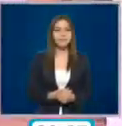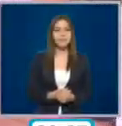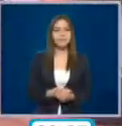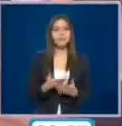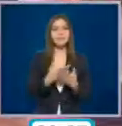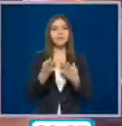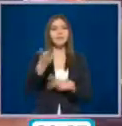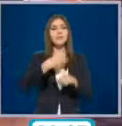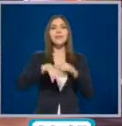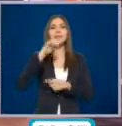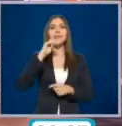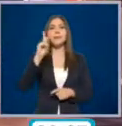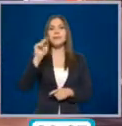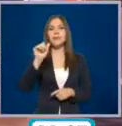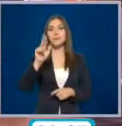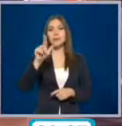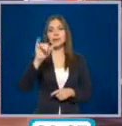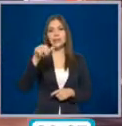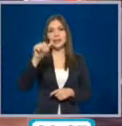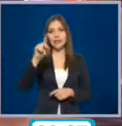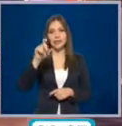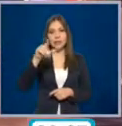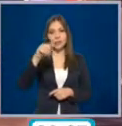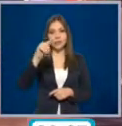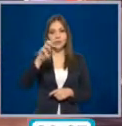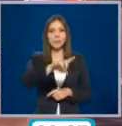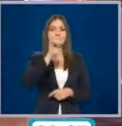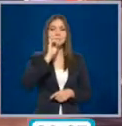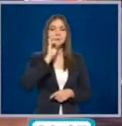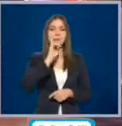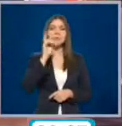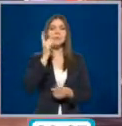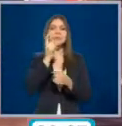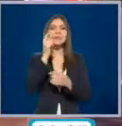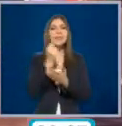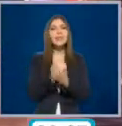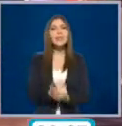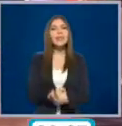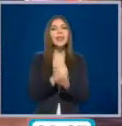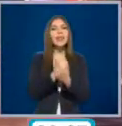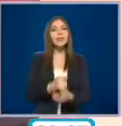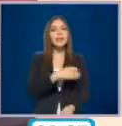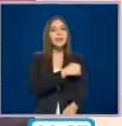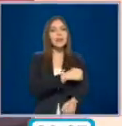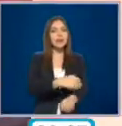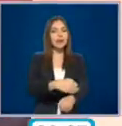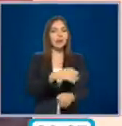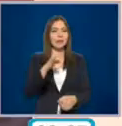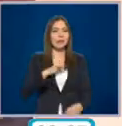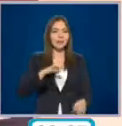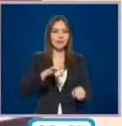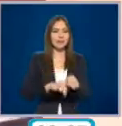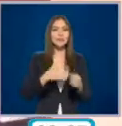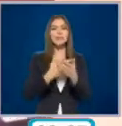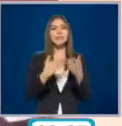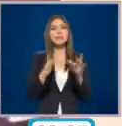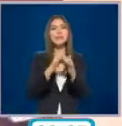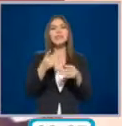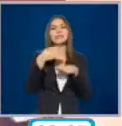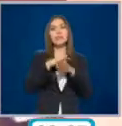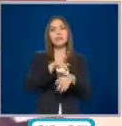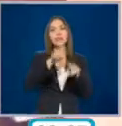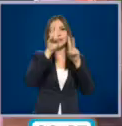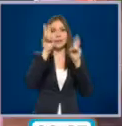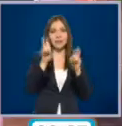está con nosotros Paulina Del Monte y es terapeuta familiar y precisamente va a hablar de ese tema. Paulina, bienvenida. Gracias. Buenos días. Gracias por estar aquí.